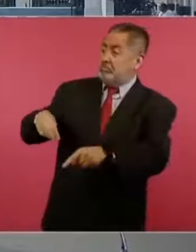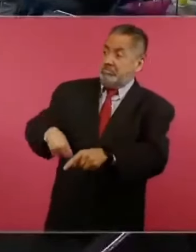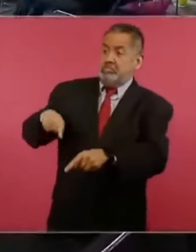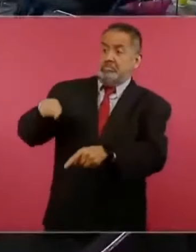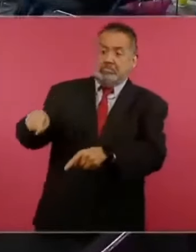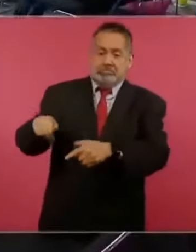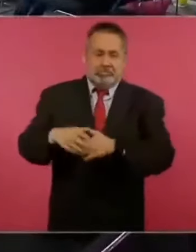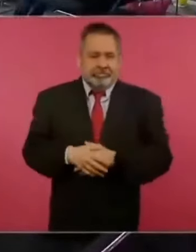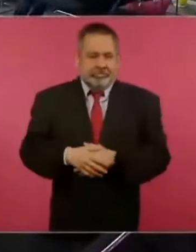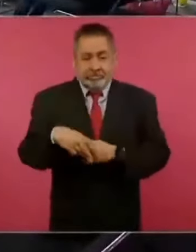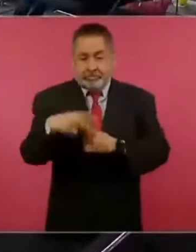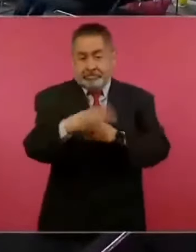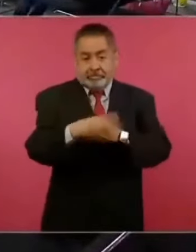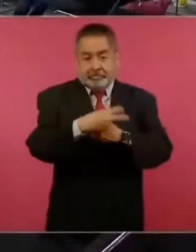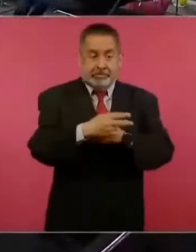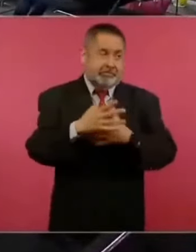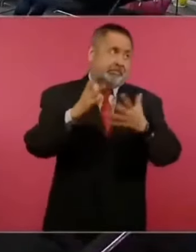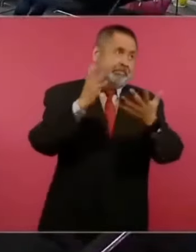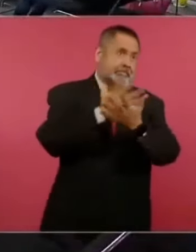en la televisión.